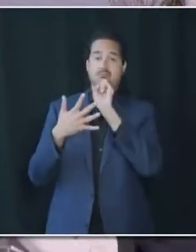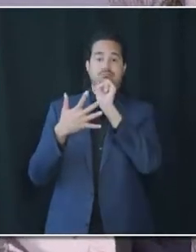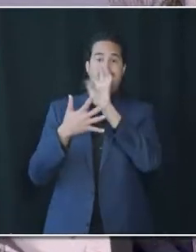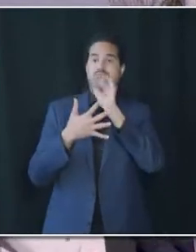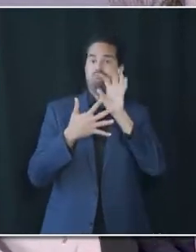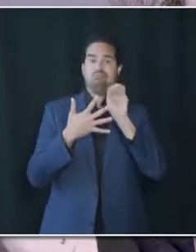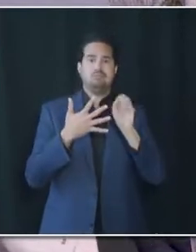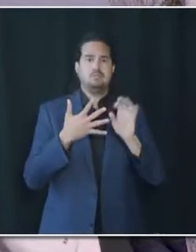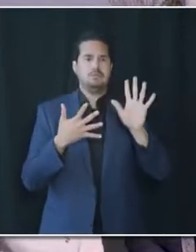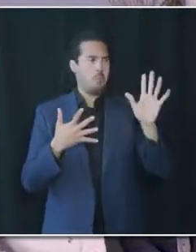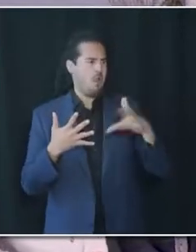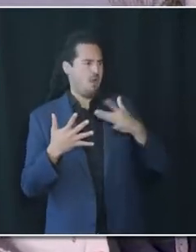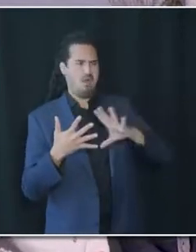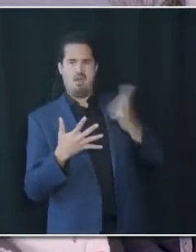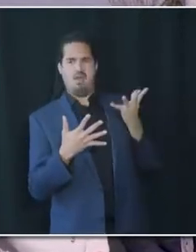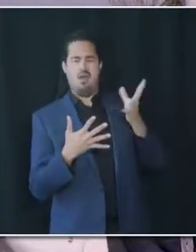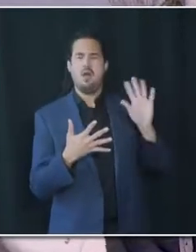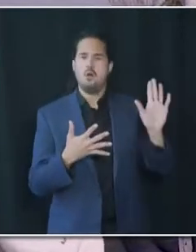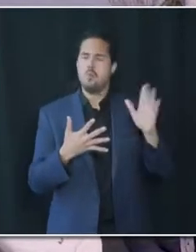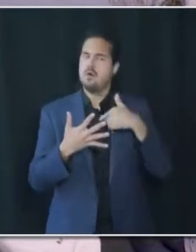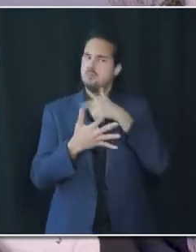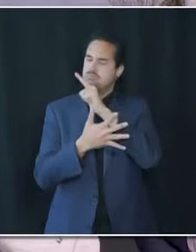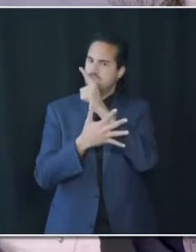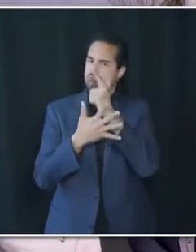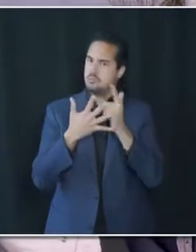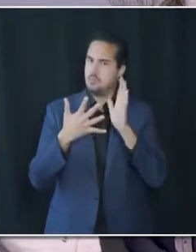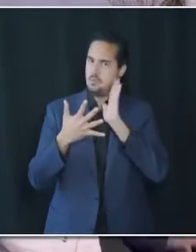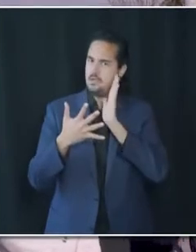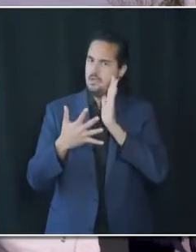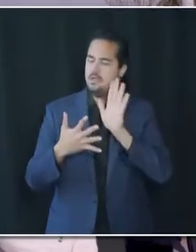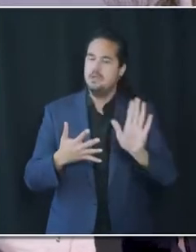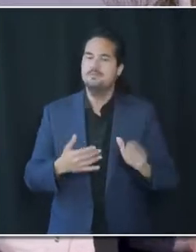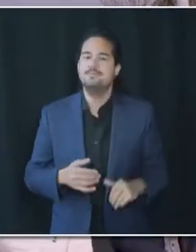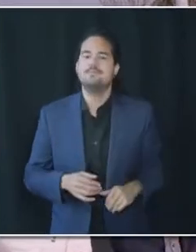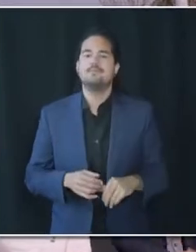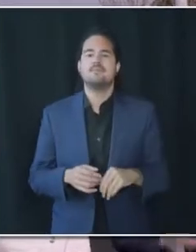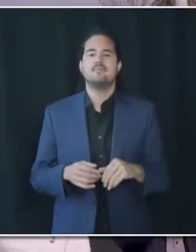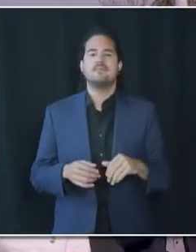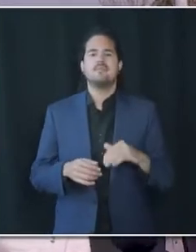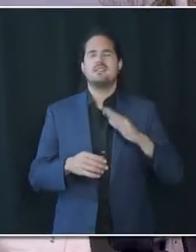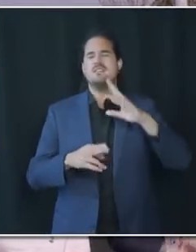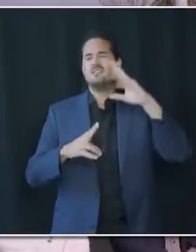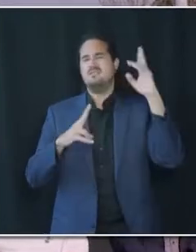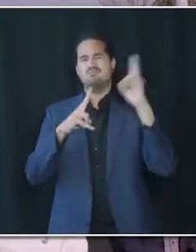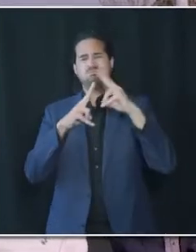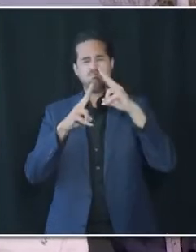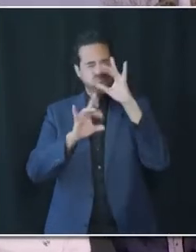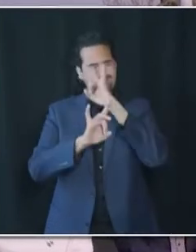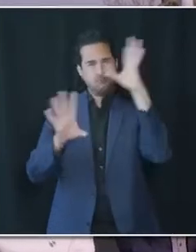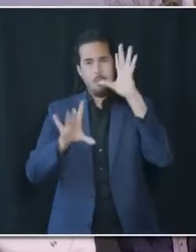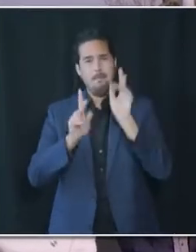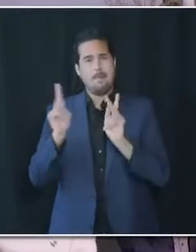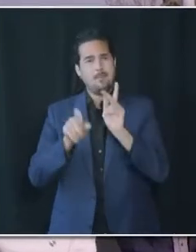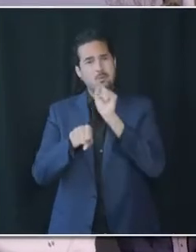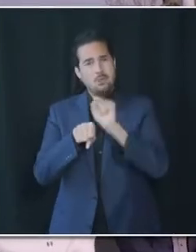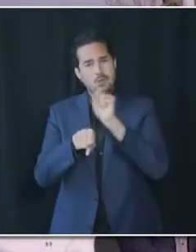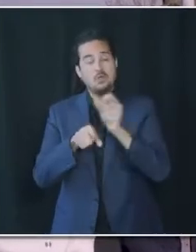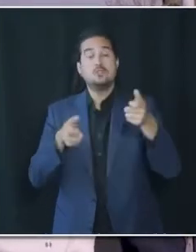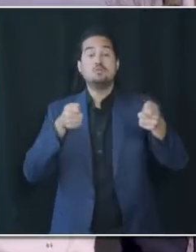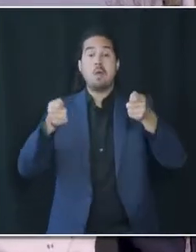estoy viendo en orden nuestros de nuestro director